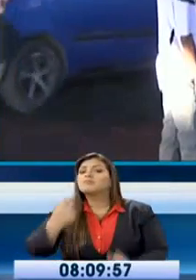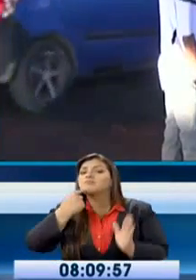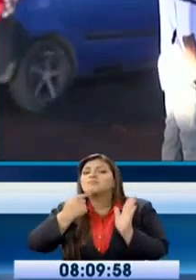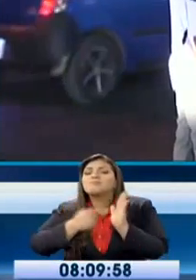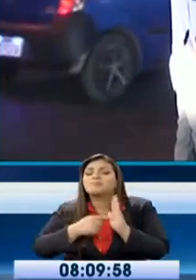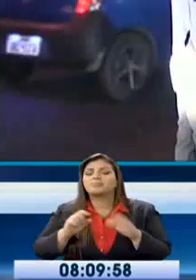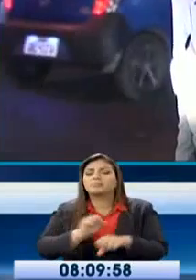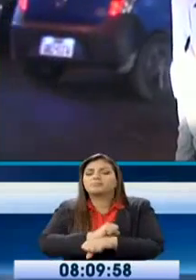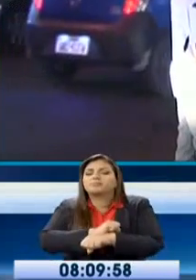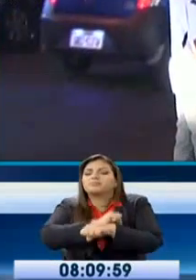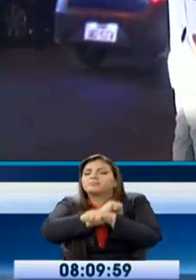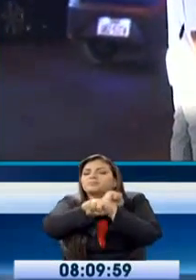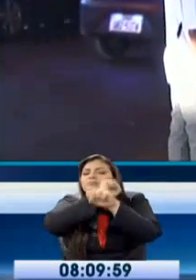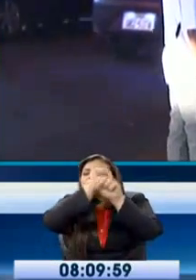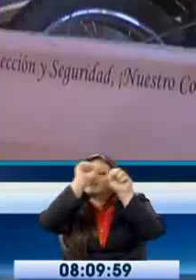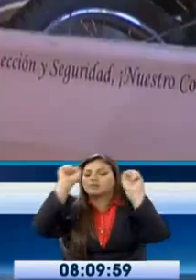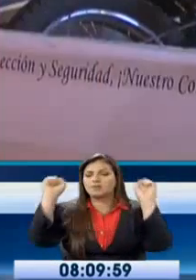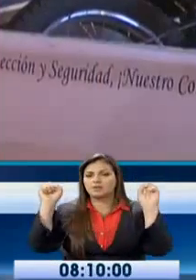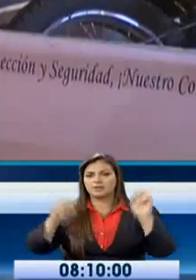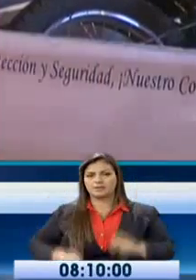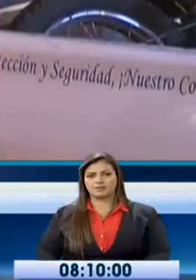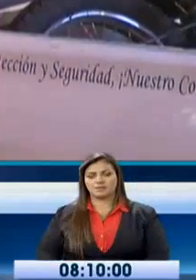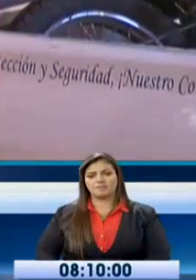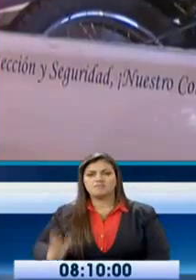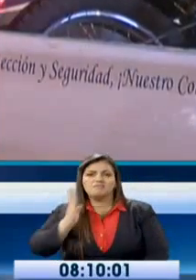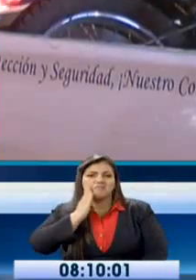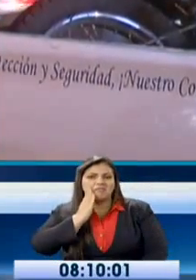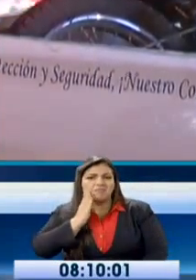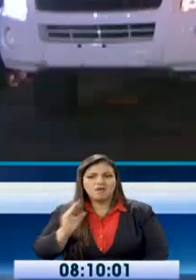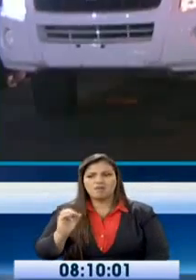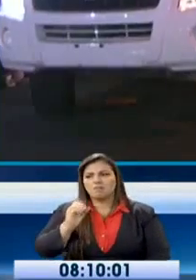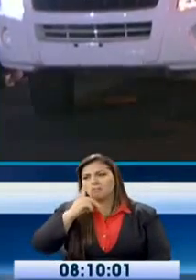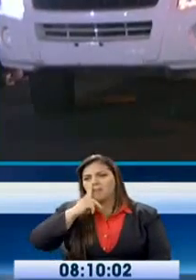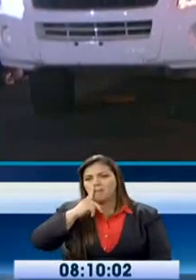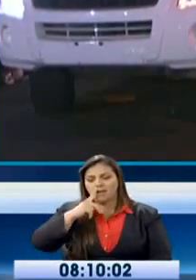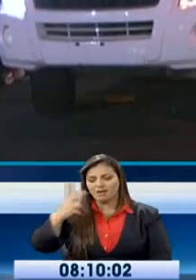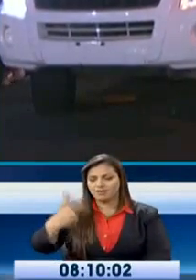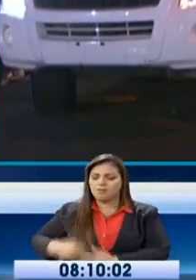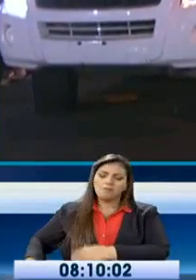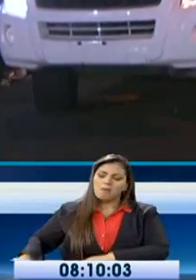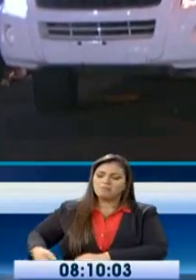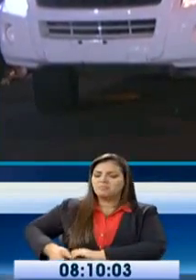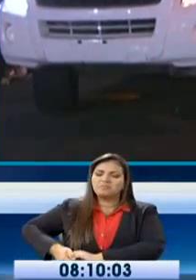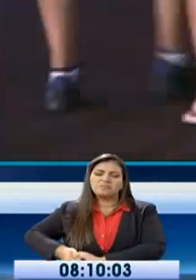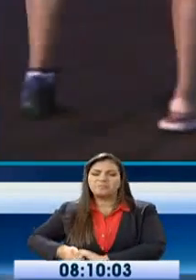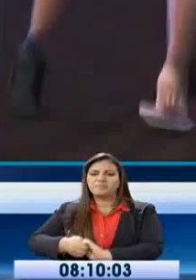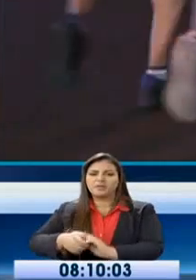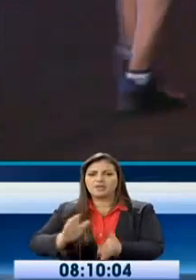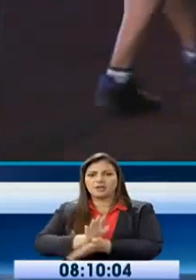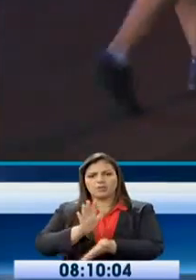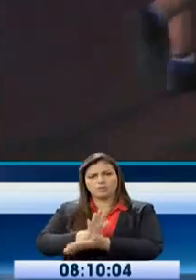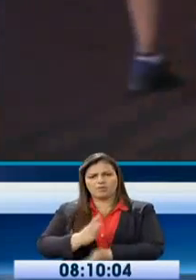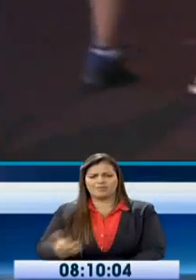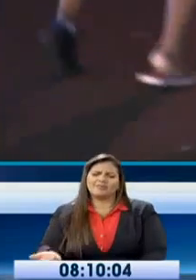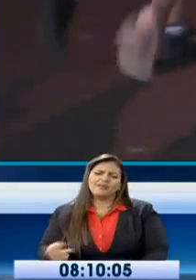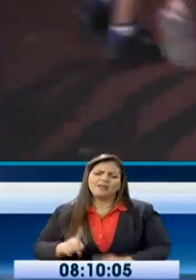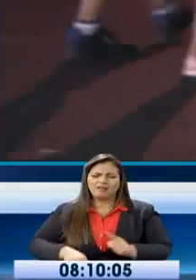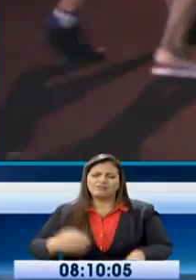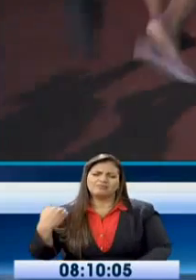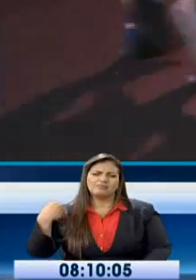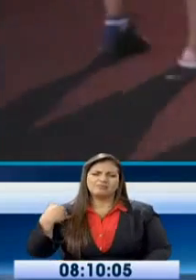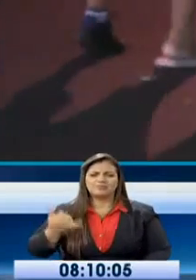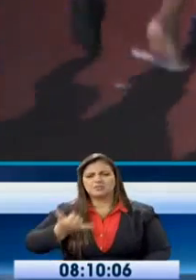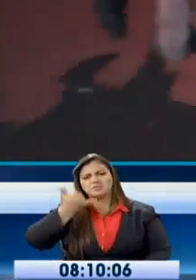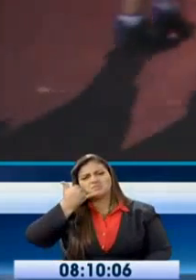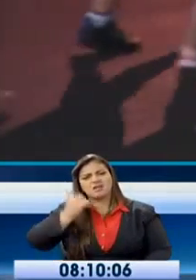salen con sus criaturas a dejar, por ejemplo, a las escuelas, a los colegios. Y usted sabe que uno lleva un celular, una billetera, es